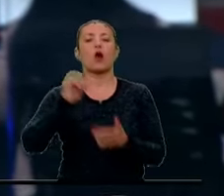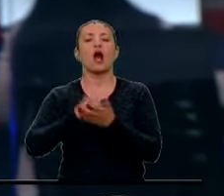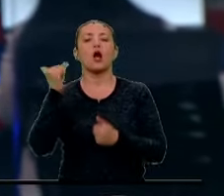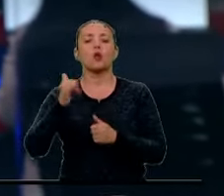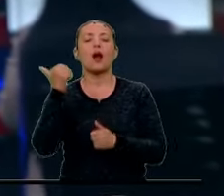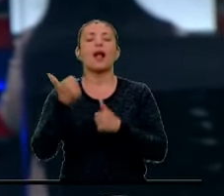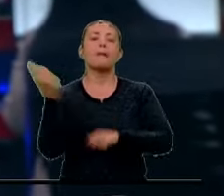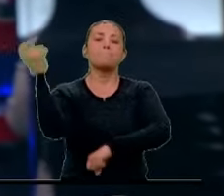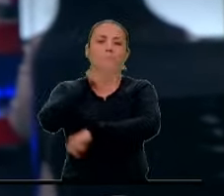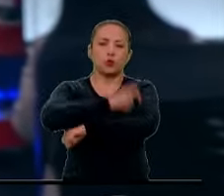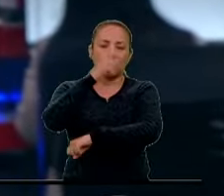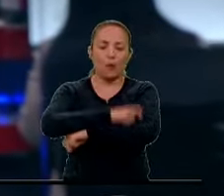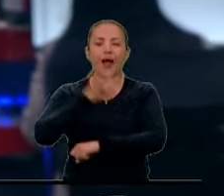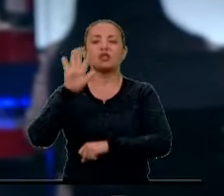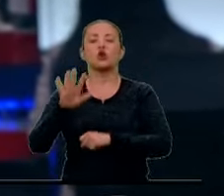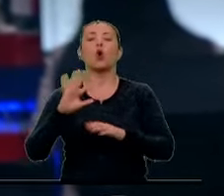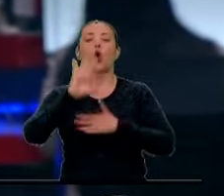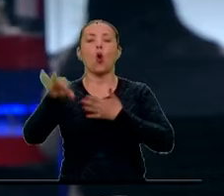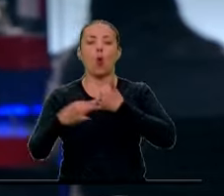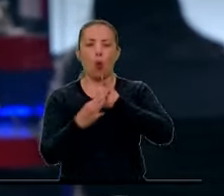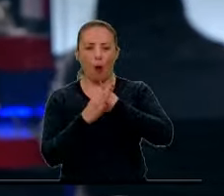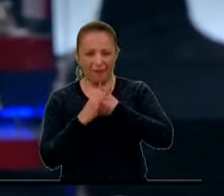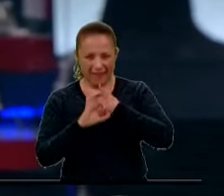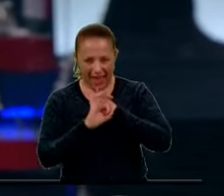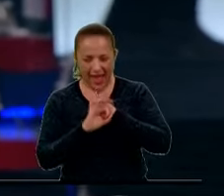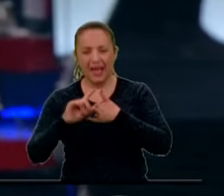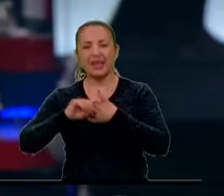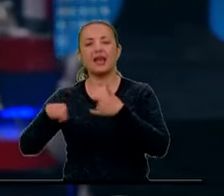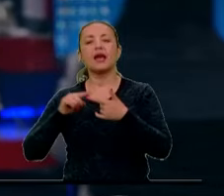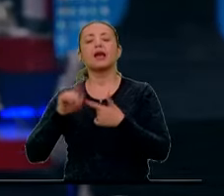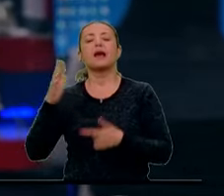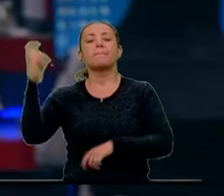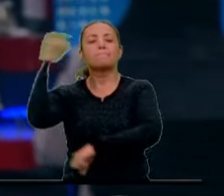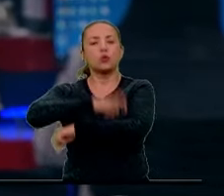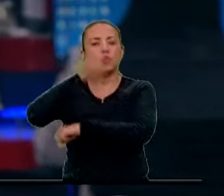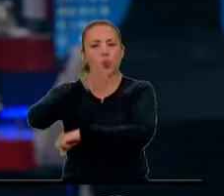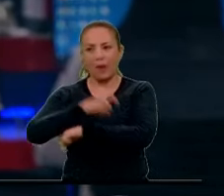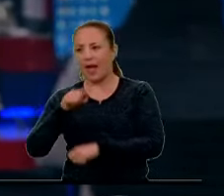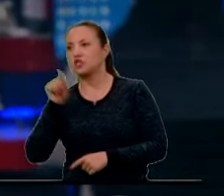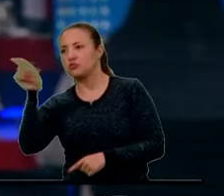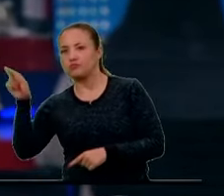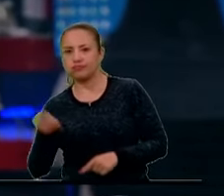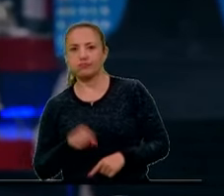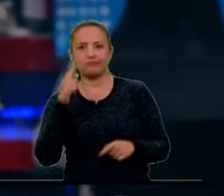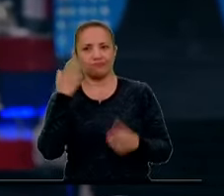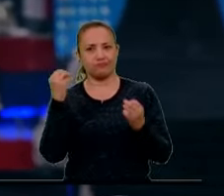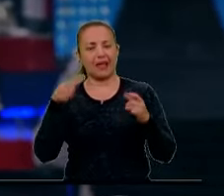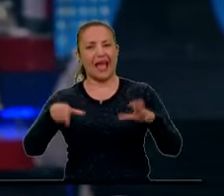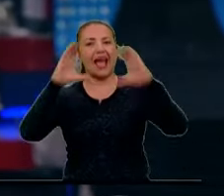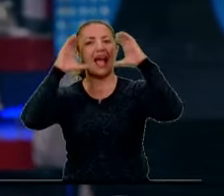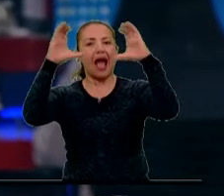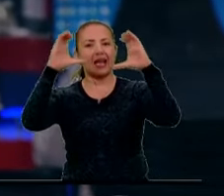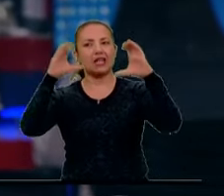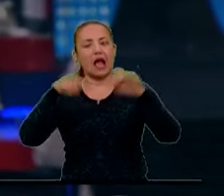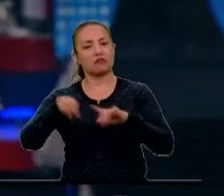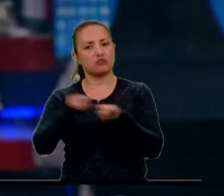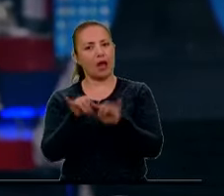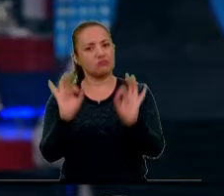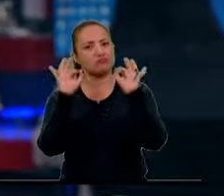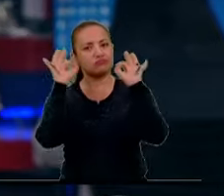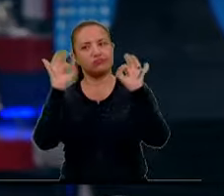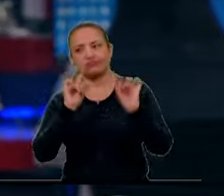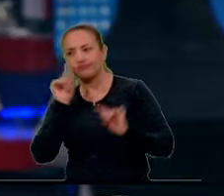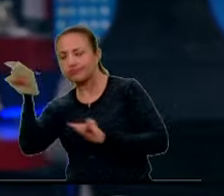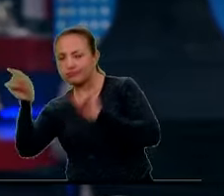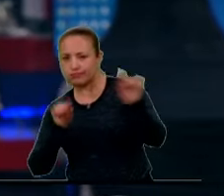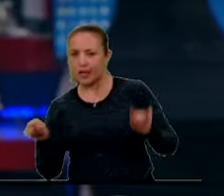Caquetá hacen parte de esos tesoros que esperan ser visitados por colombianos y extranjeros durante este año y les mostramos lo mejor